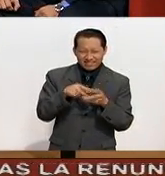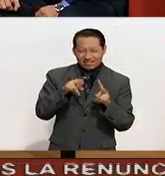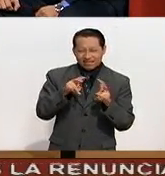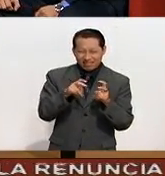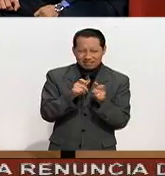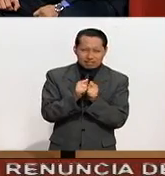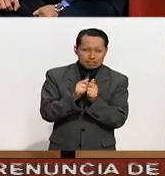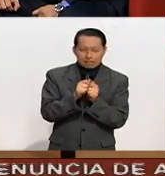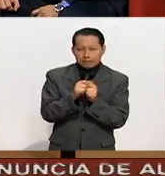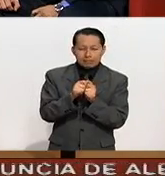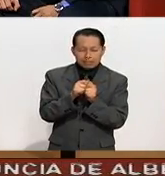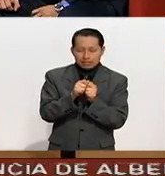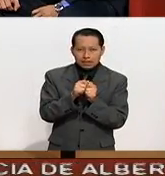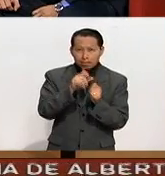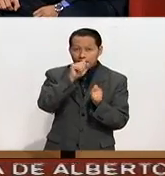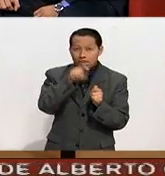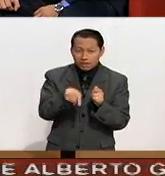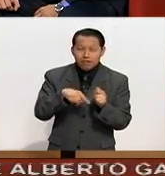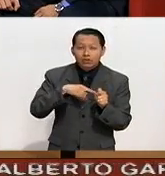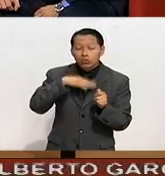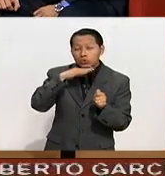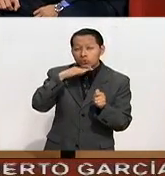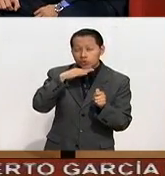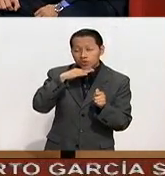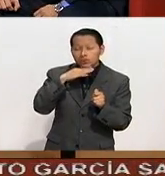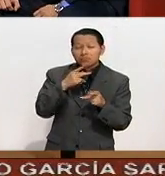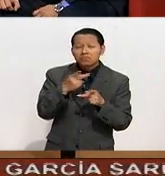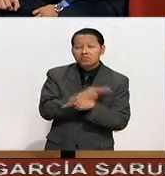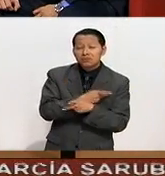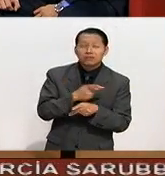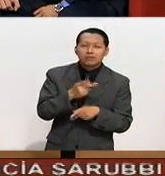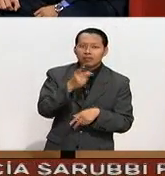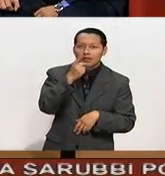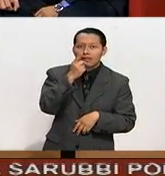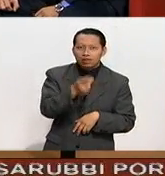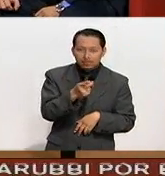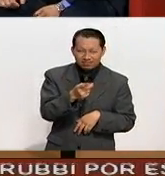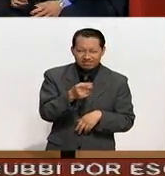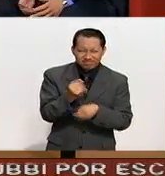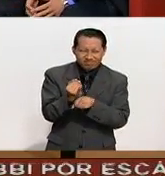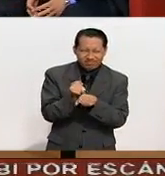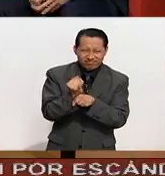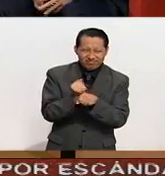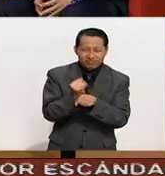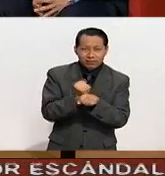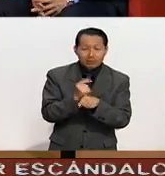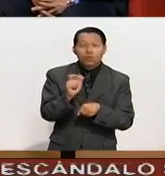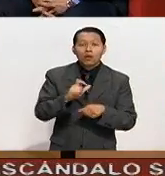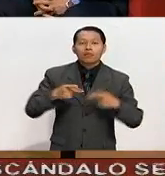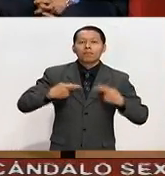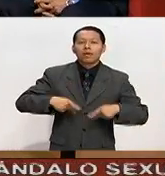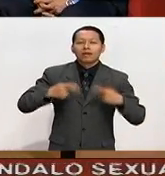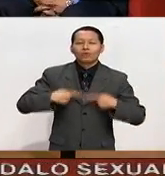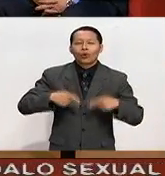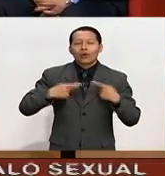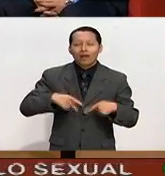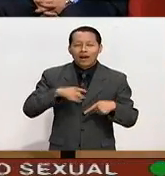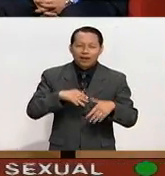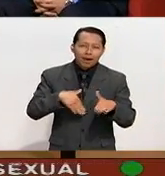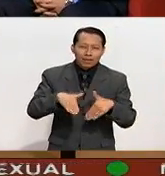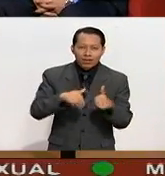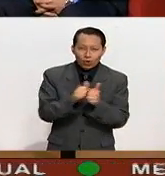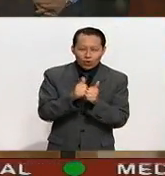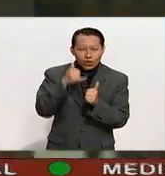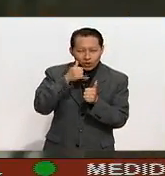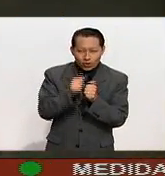el término de zombie digital, vas tan perdido, dicen estos estudios, que cuando una persona va texteando y va caminando,